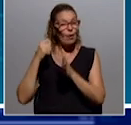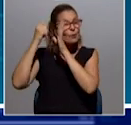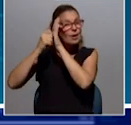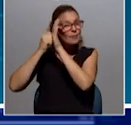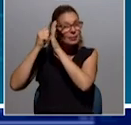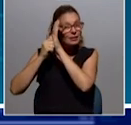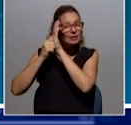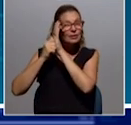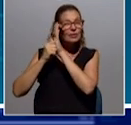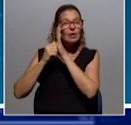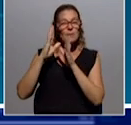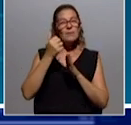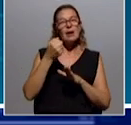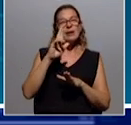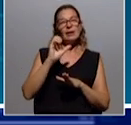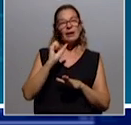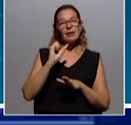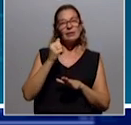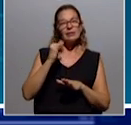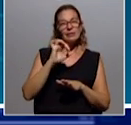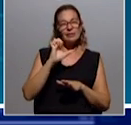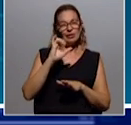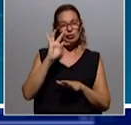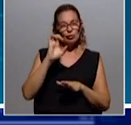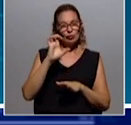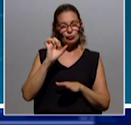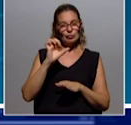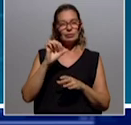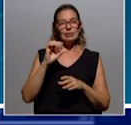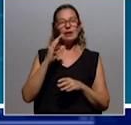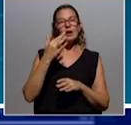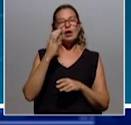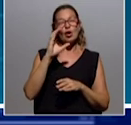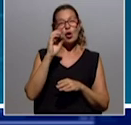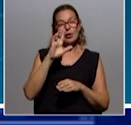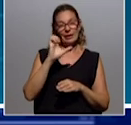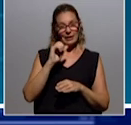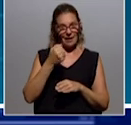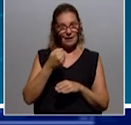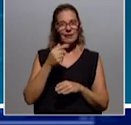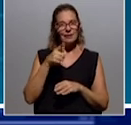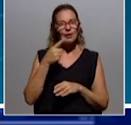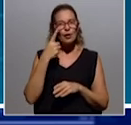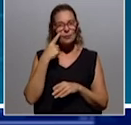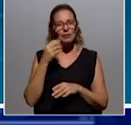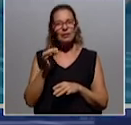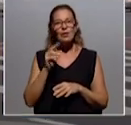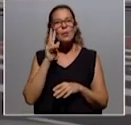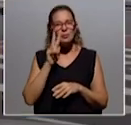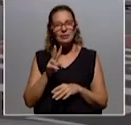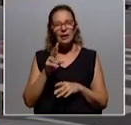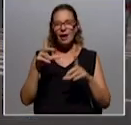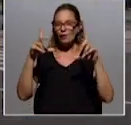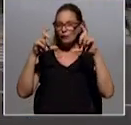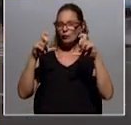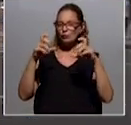película, Parásitos, que bueno, es de allí, de Corea del Sur. Sí, correcto, Pilar. Ni bien pude mirar las